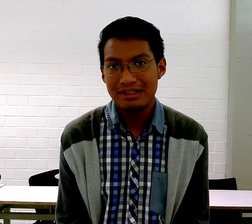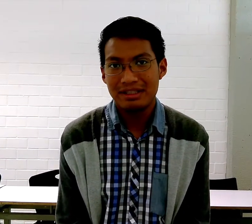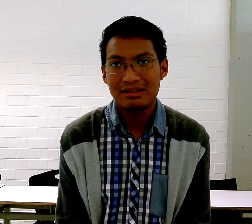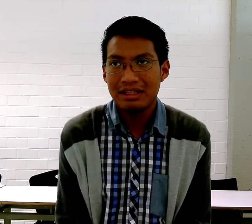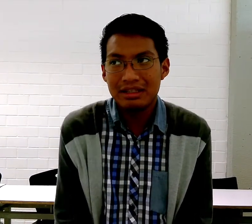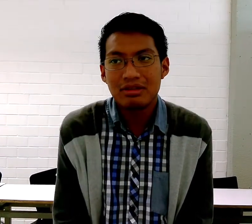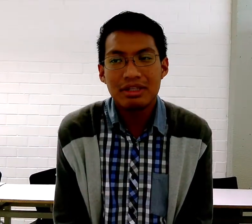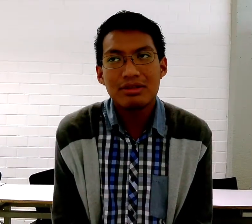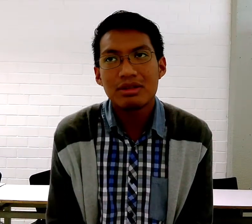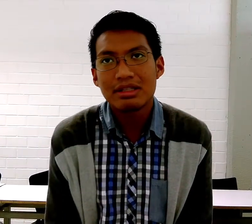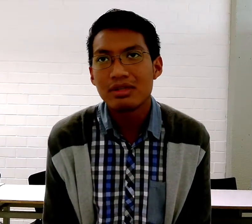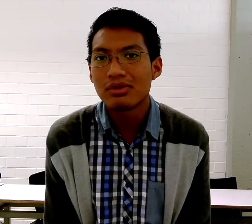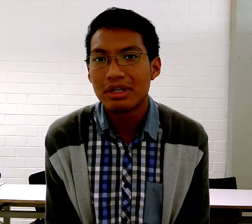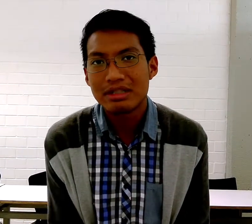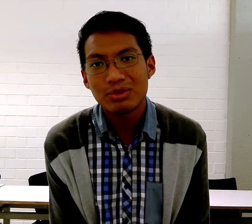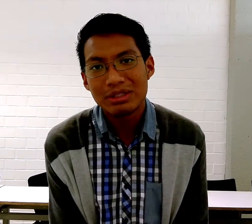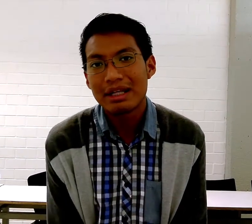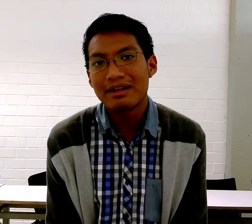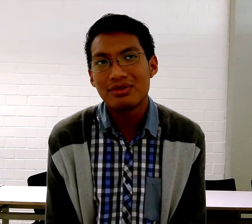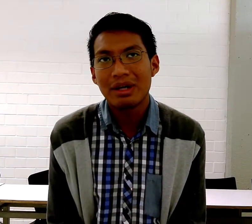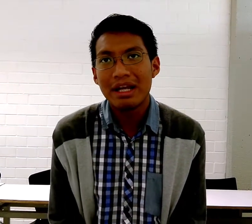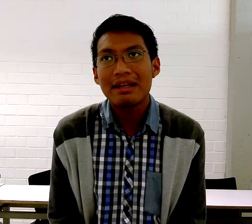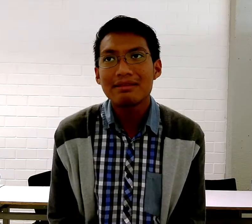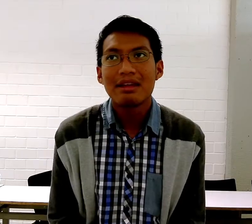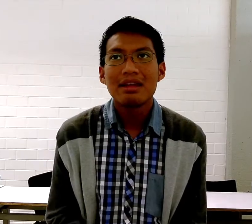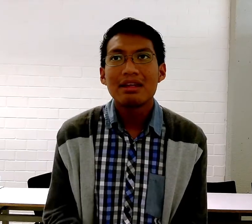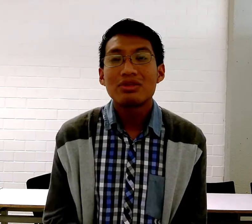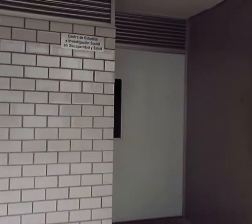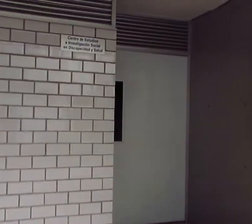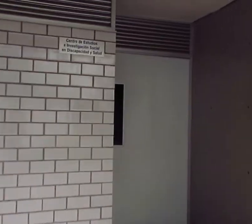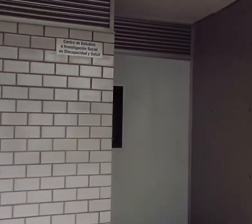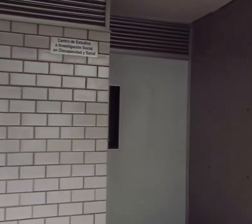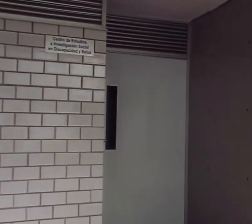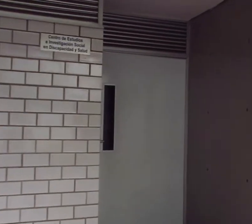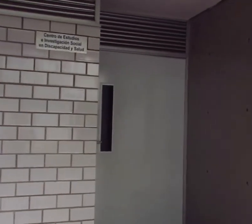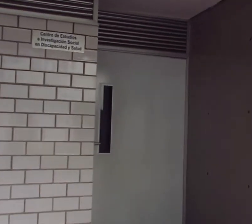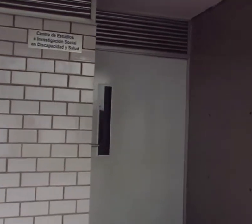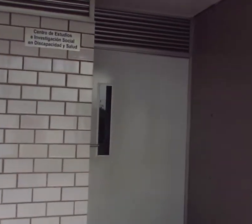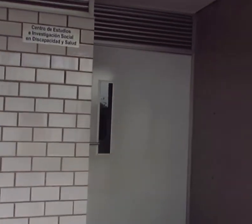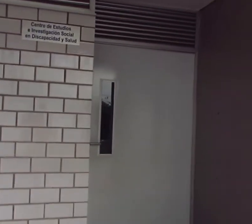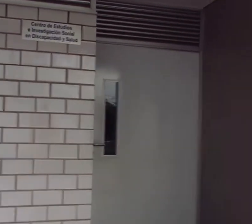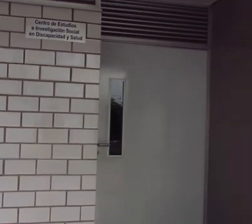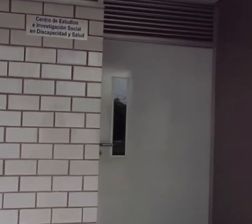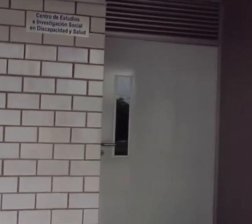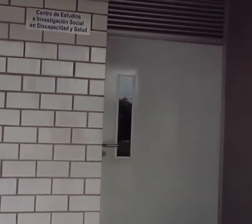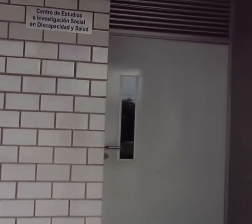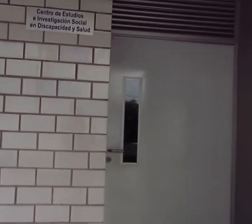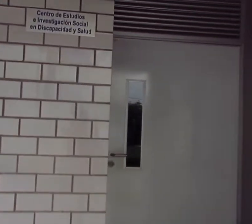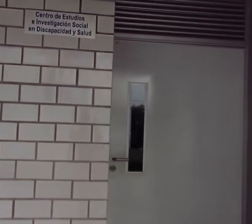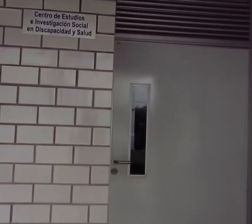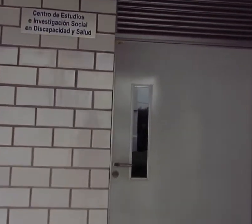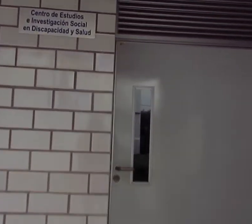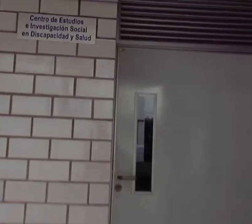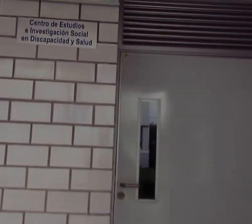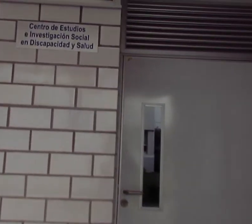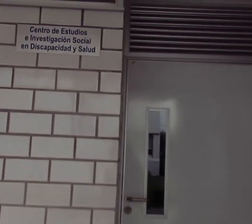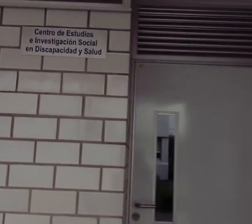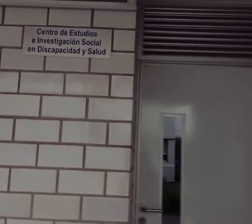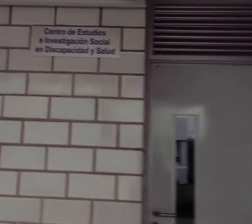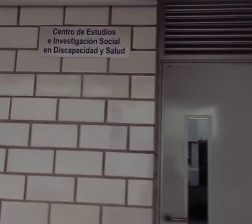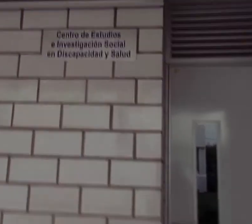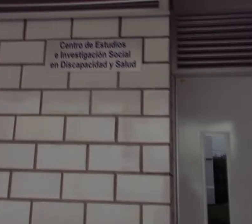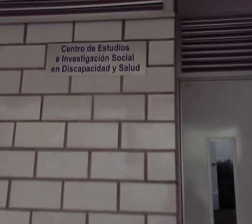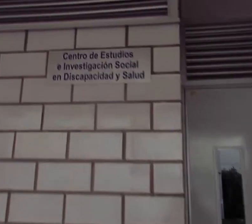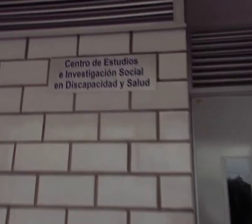y eficiente, y digo, y eso lo dicen los organismos internacionales, sobre todo porque la discapacidad se está justamente alejando del enfoque